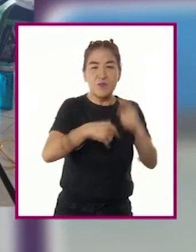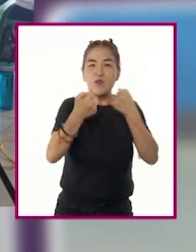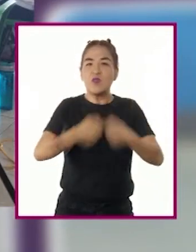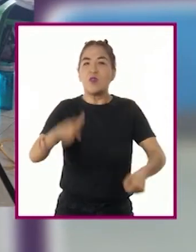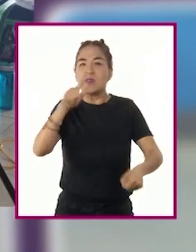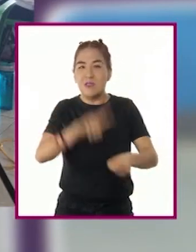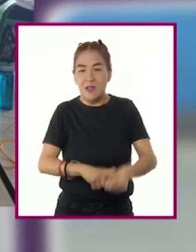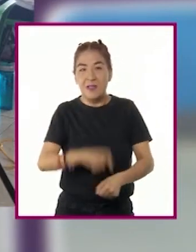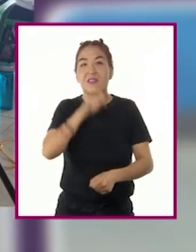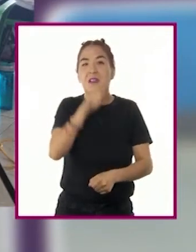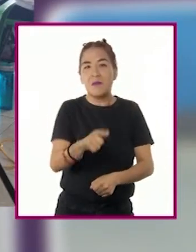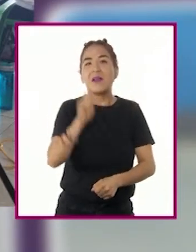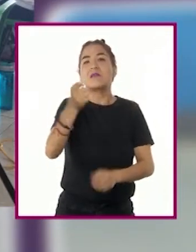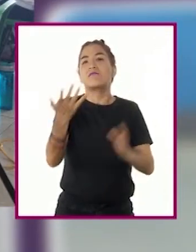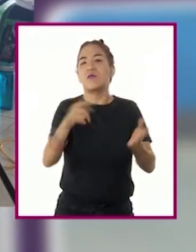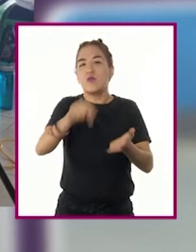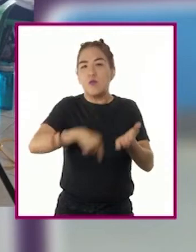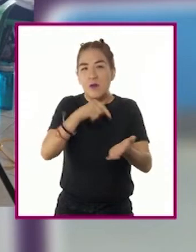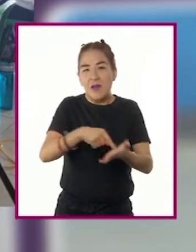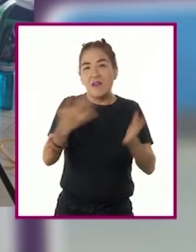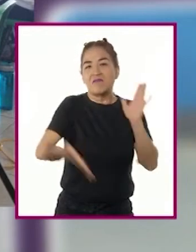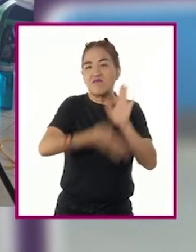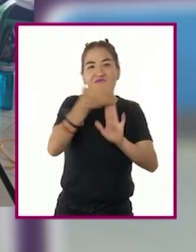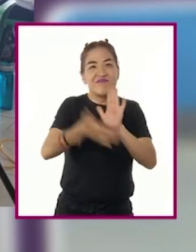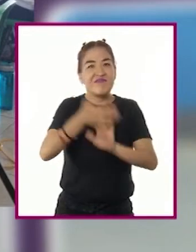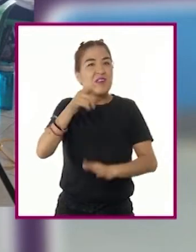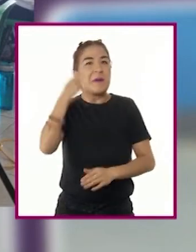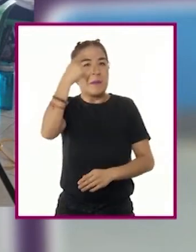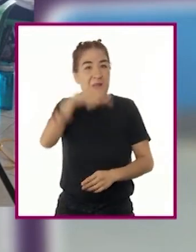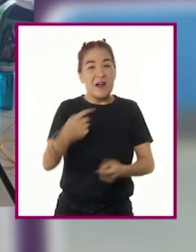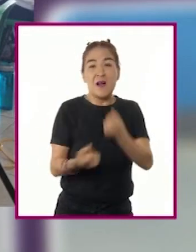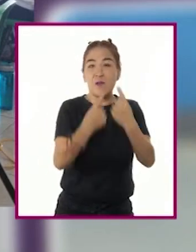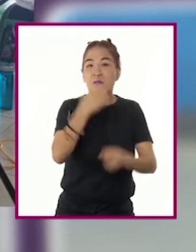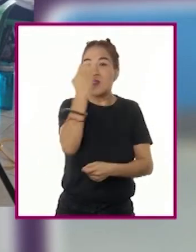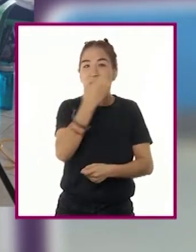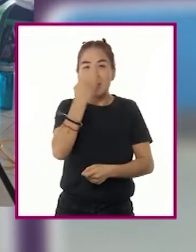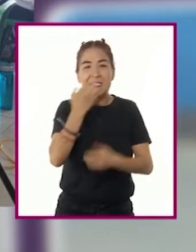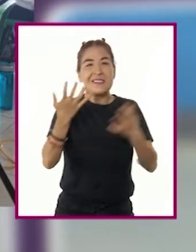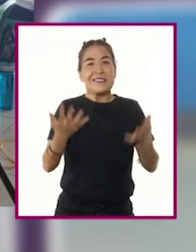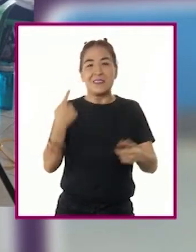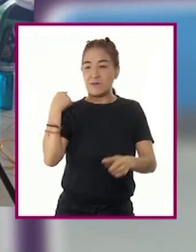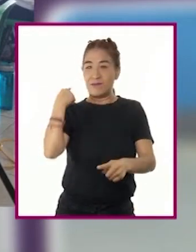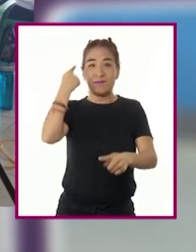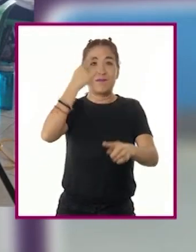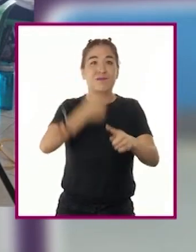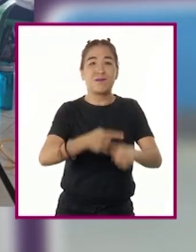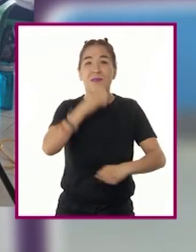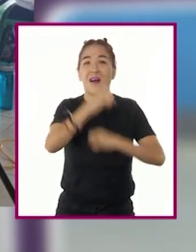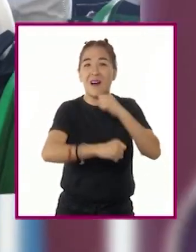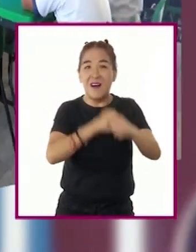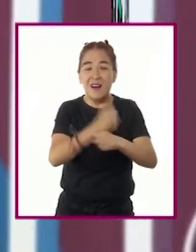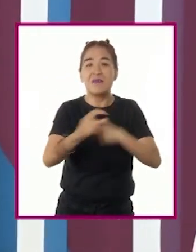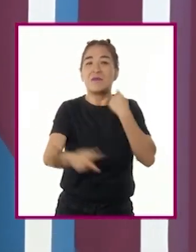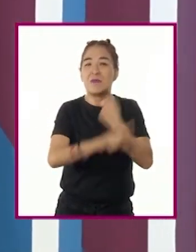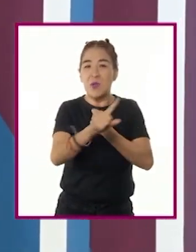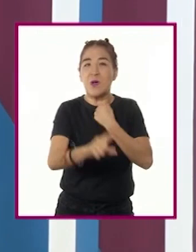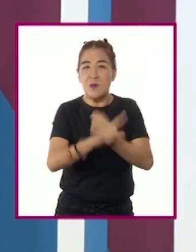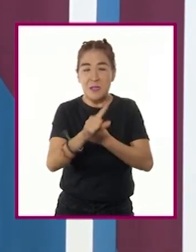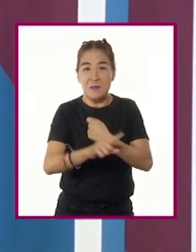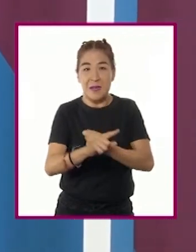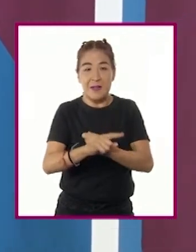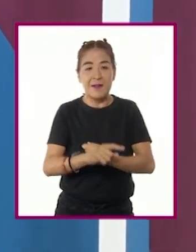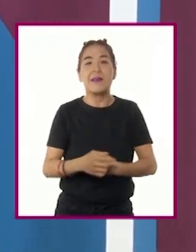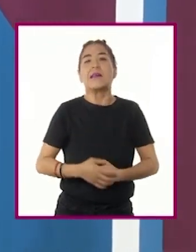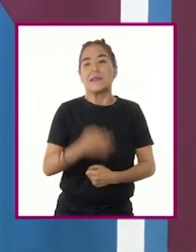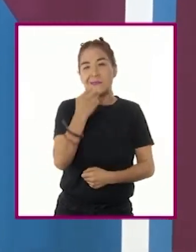los problemas de infraestructura que muchas escuelas del país han enfrentado a lo largo de los años. Todo lo cual